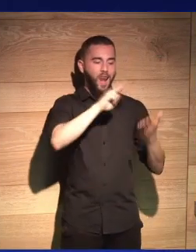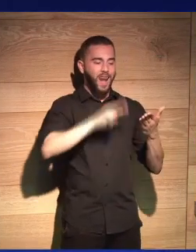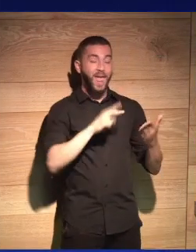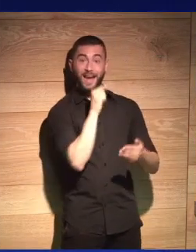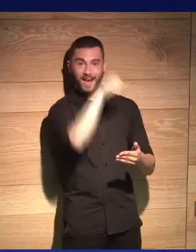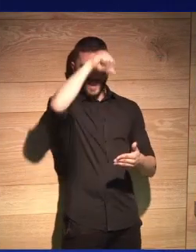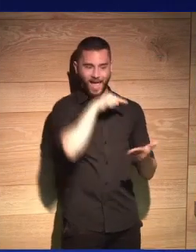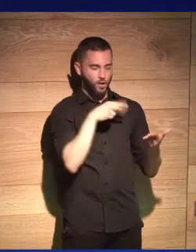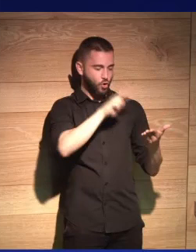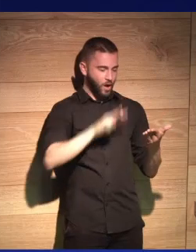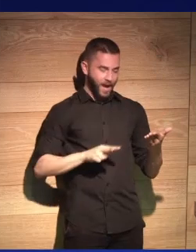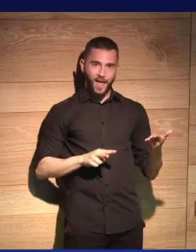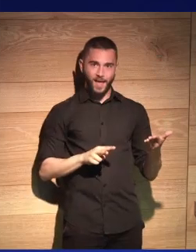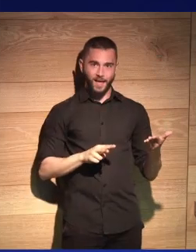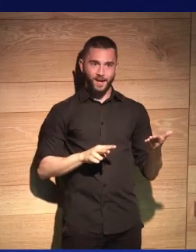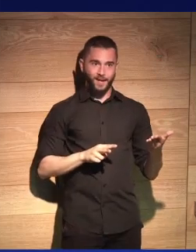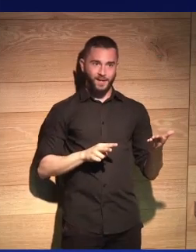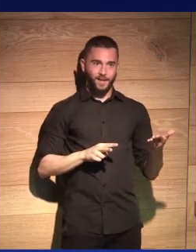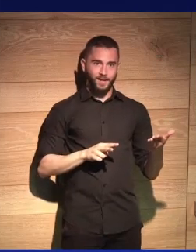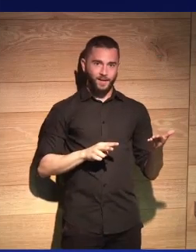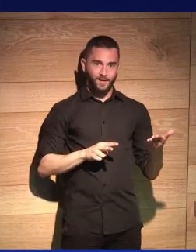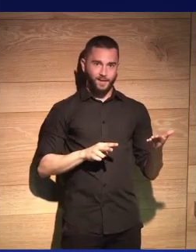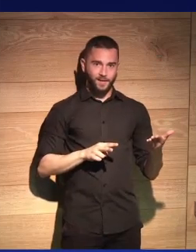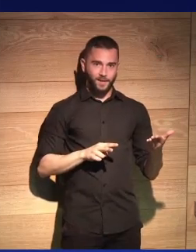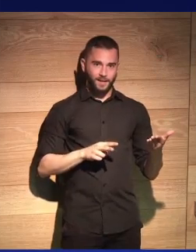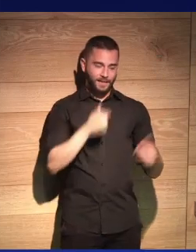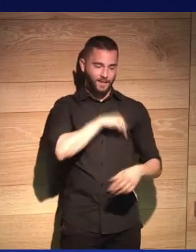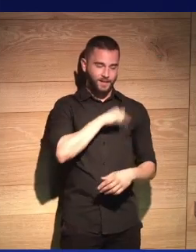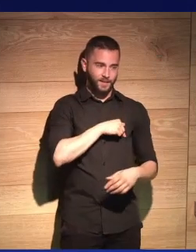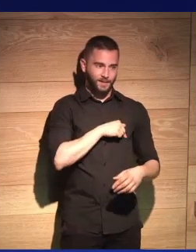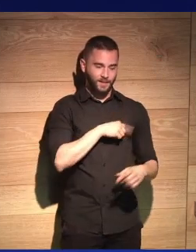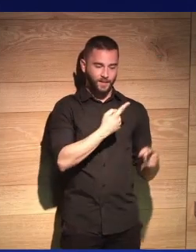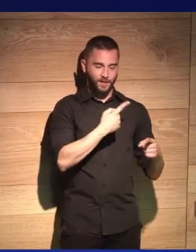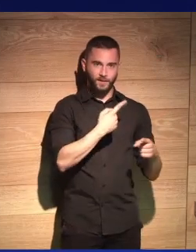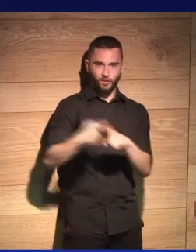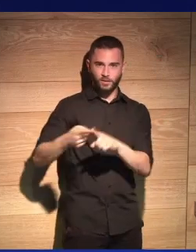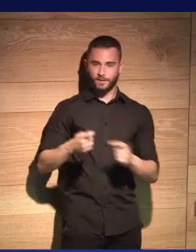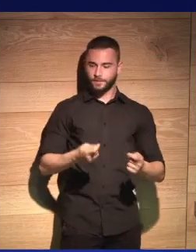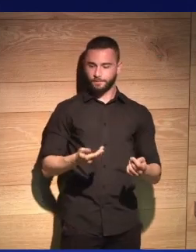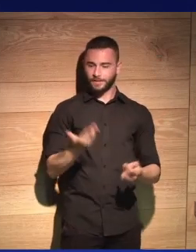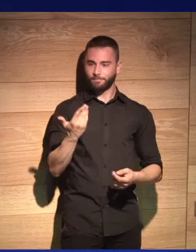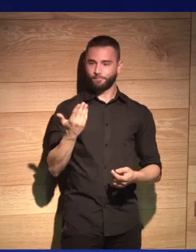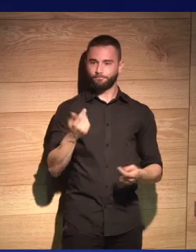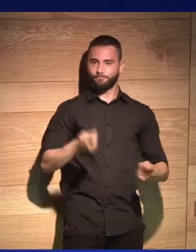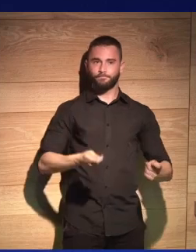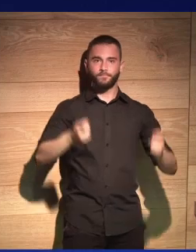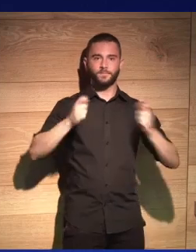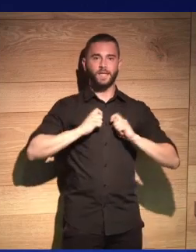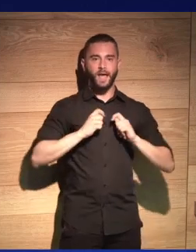ese rapto que generan las cosas llenas de vitalidad y